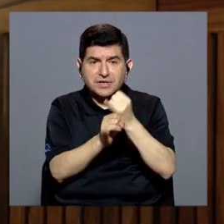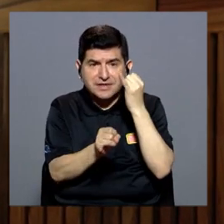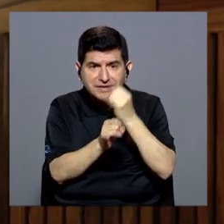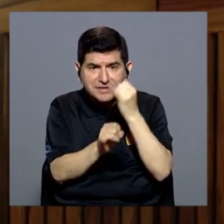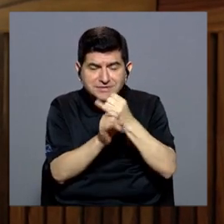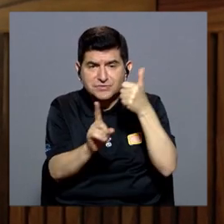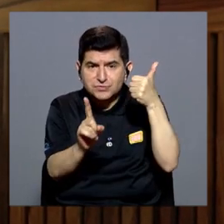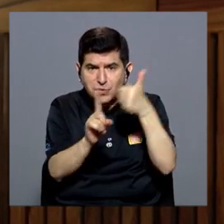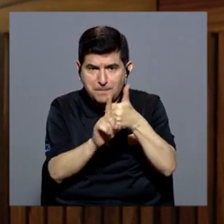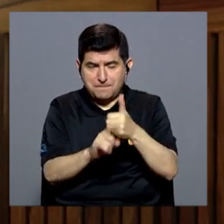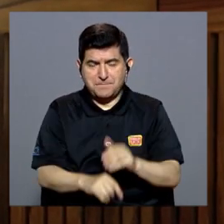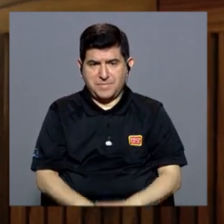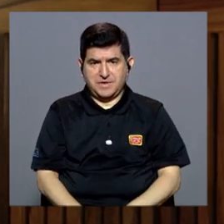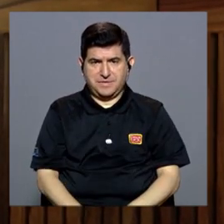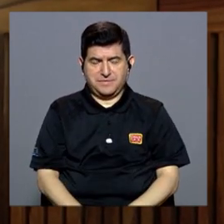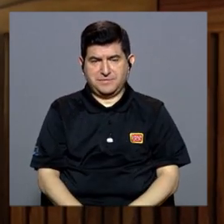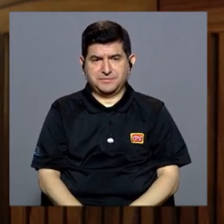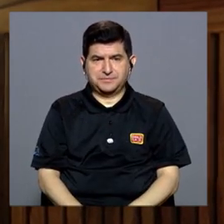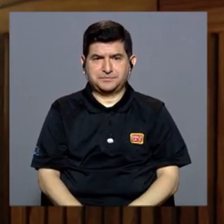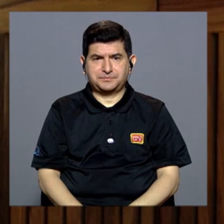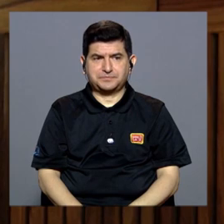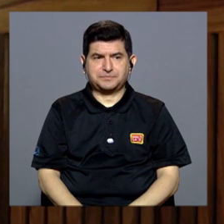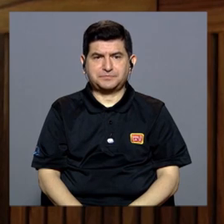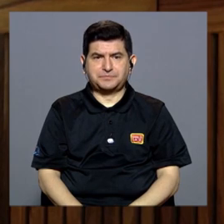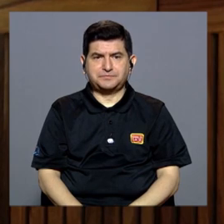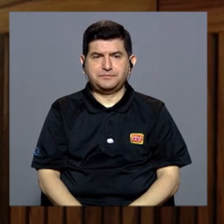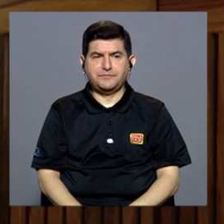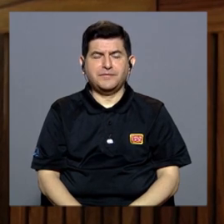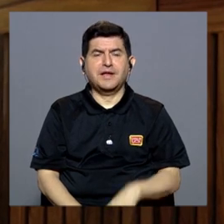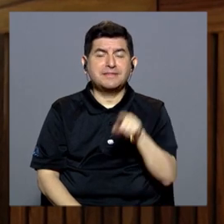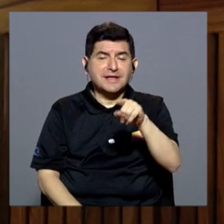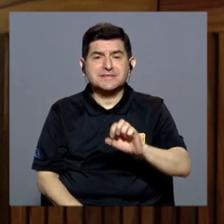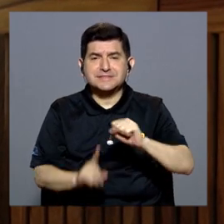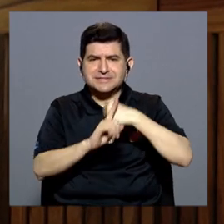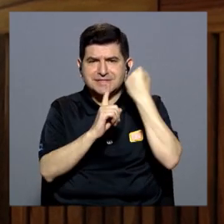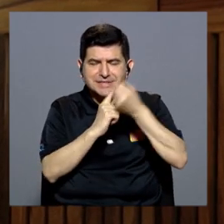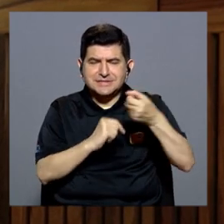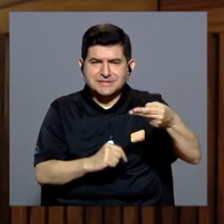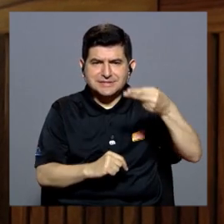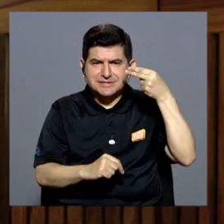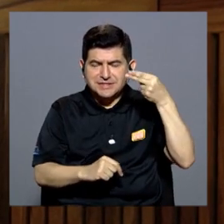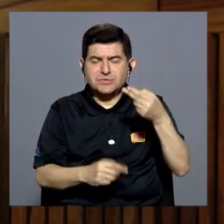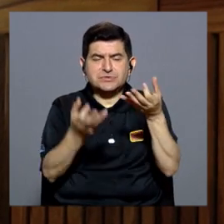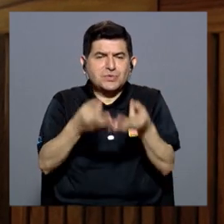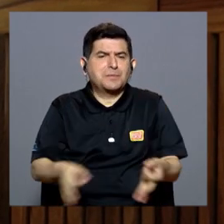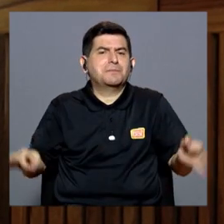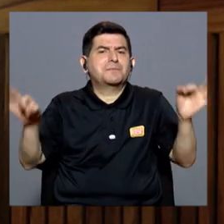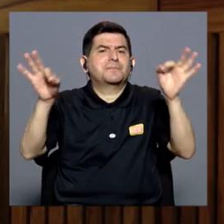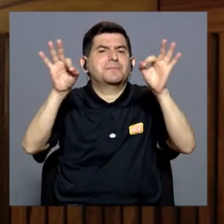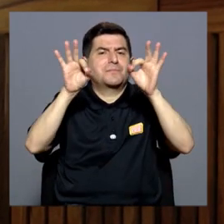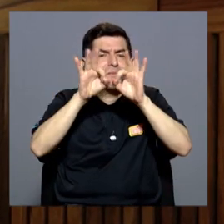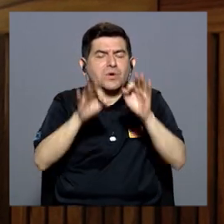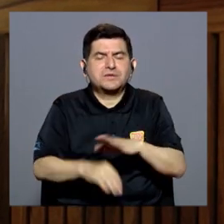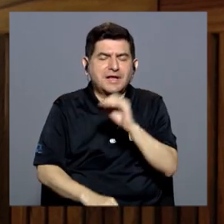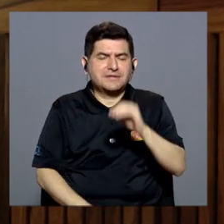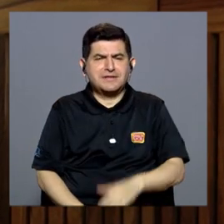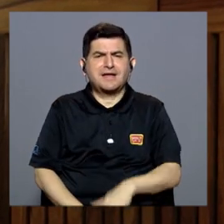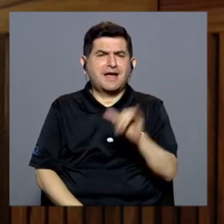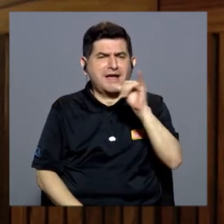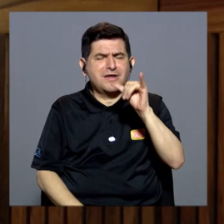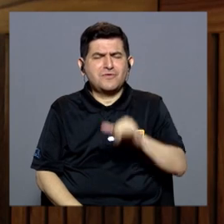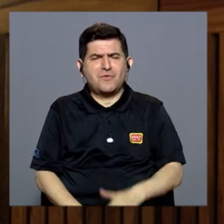como instancia cultural. Y son de los hitos verdaderamente más importantes y de mayor aliento,